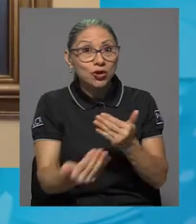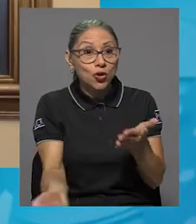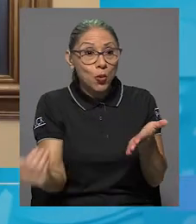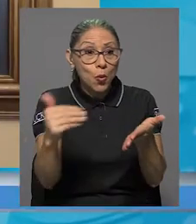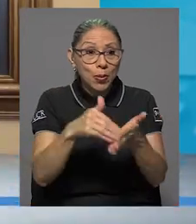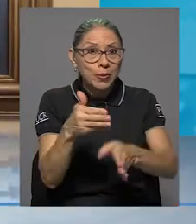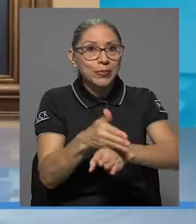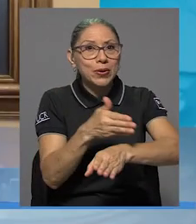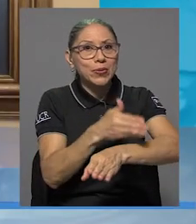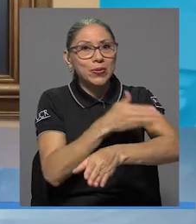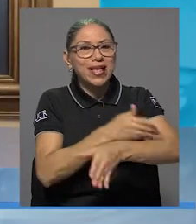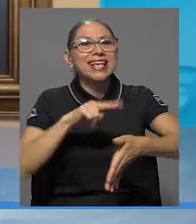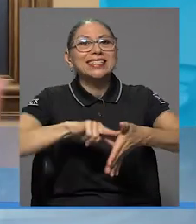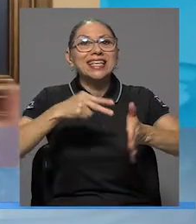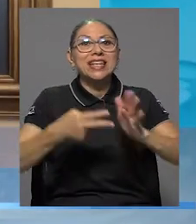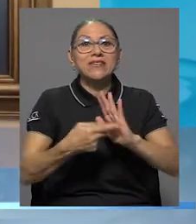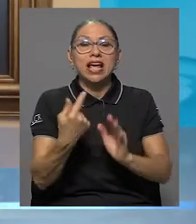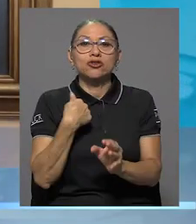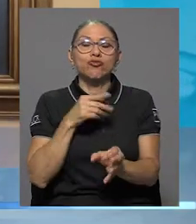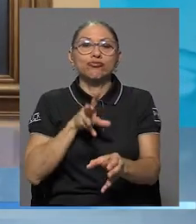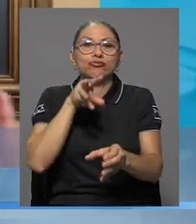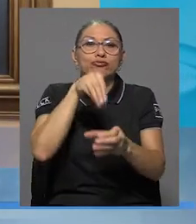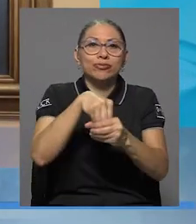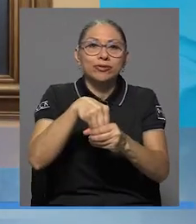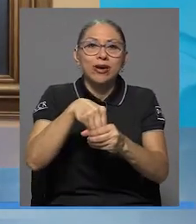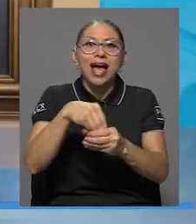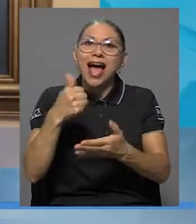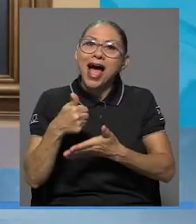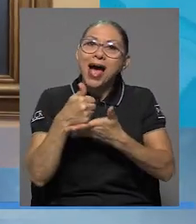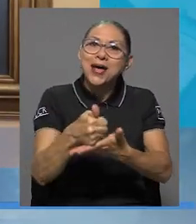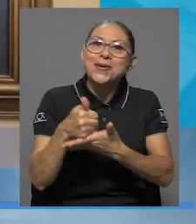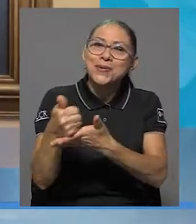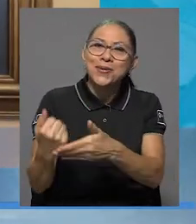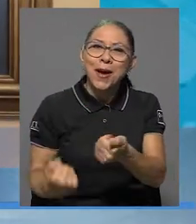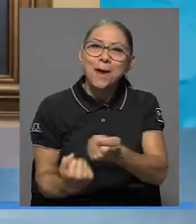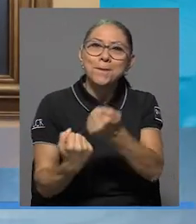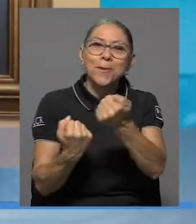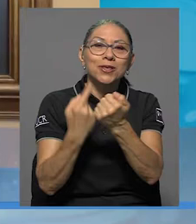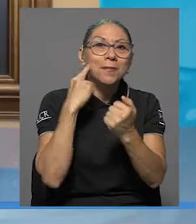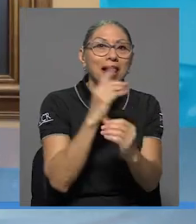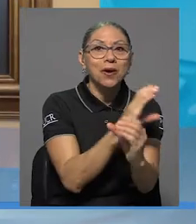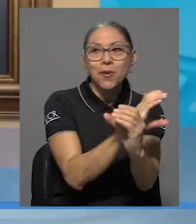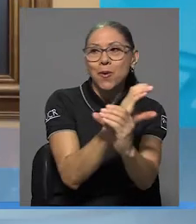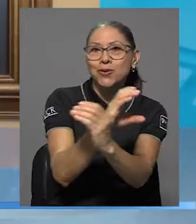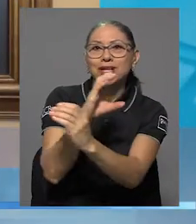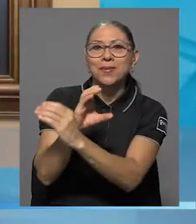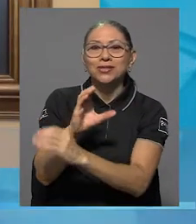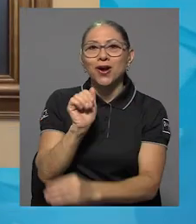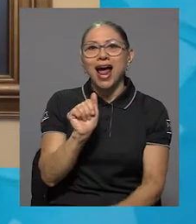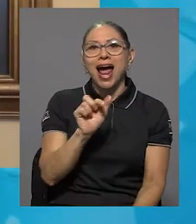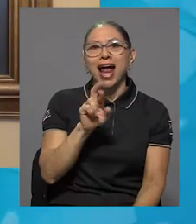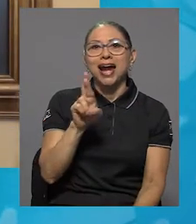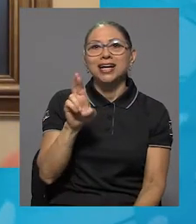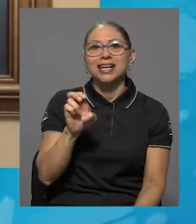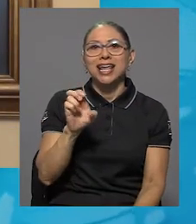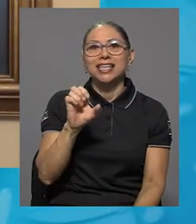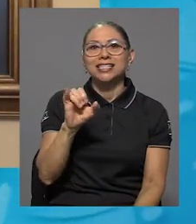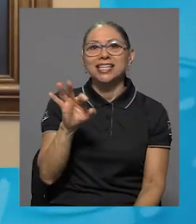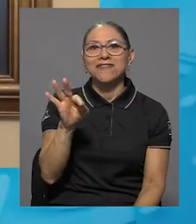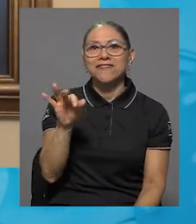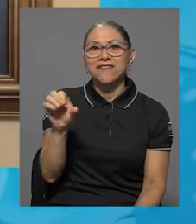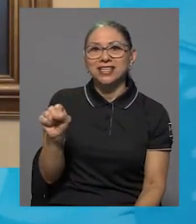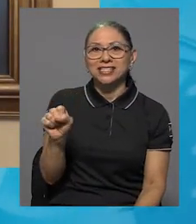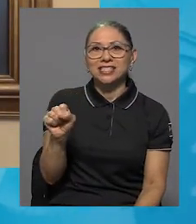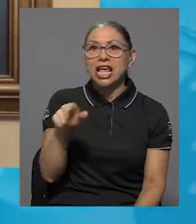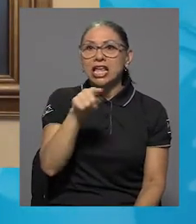de restauración significa poder involucrarme y ayudar y aportar a la conservación de los arrecifes, que son uno de los